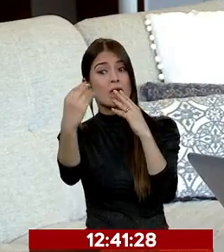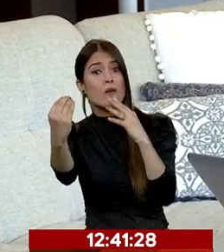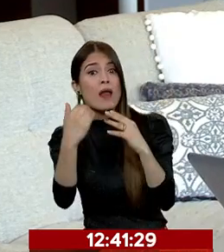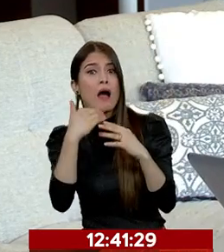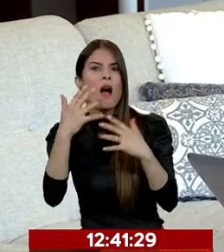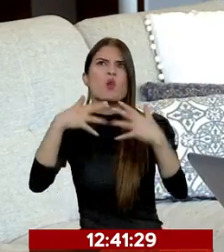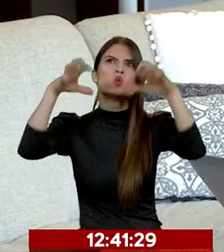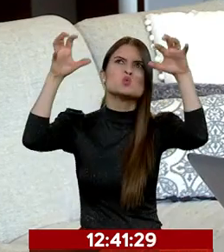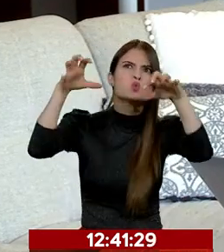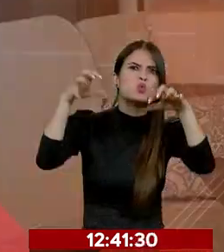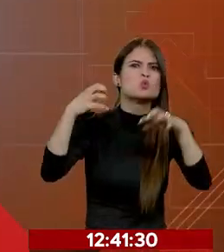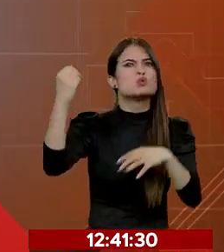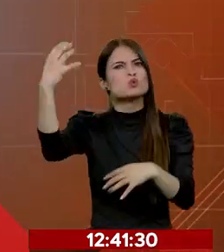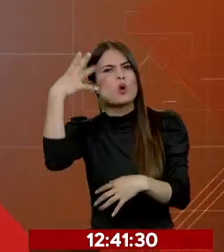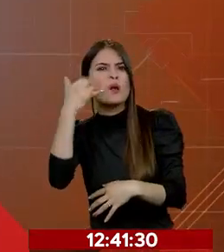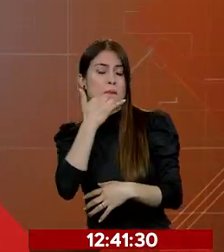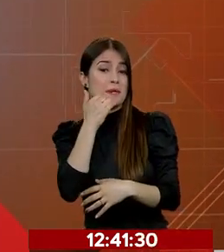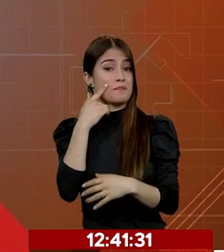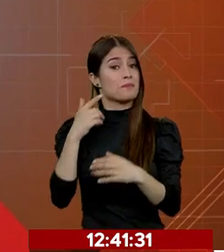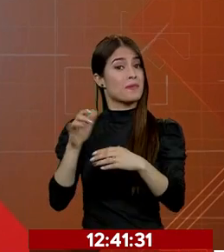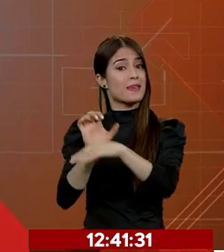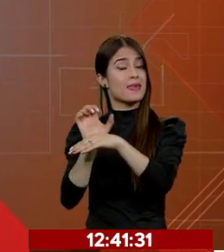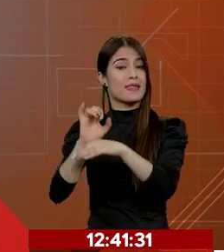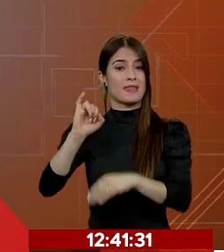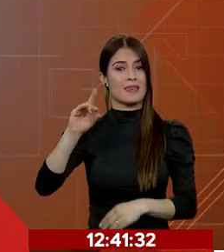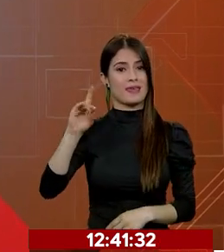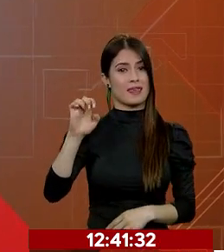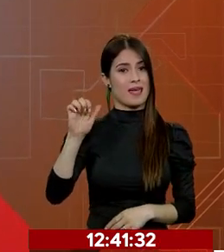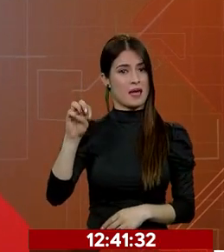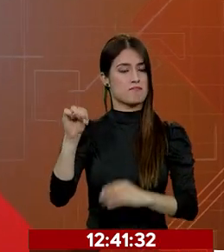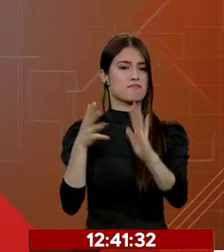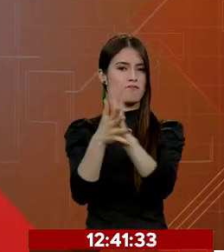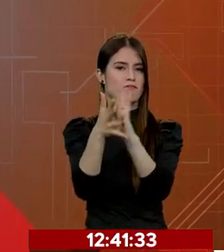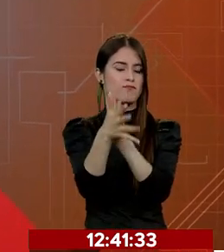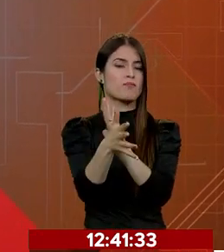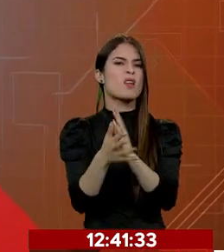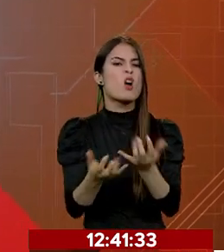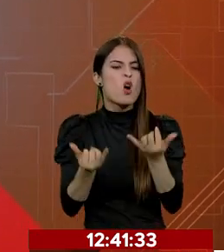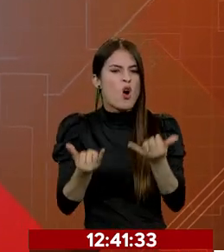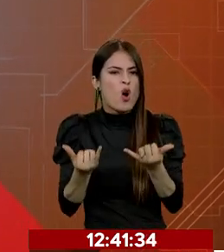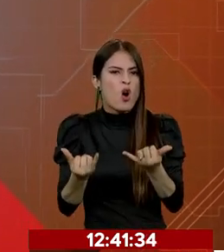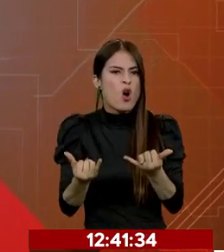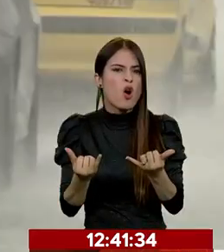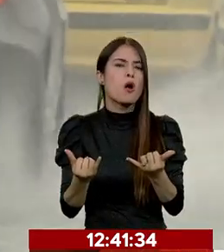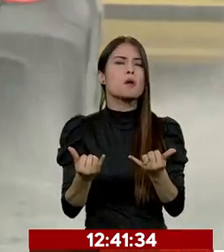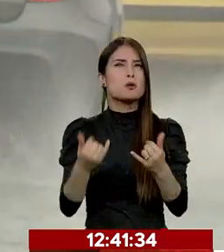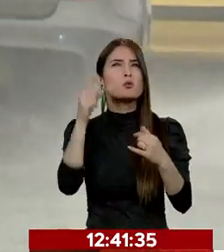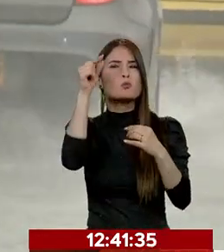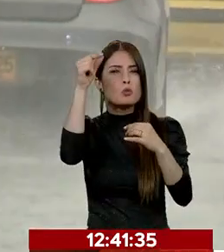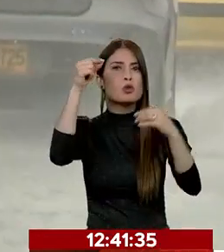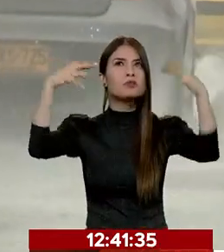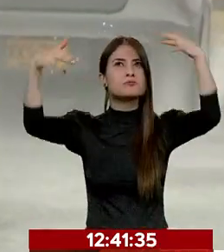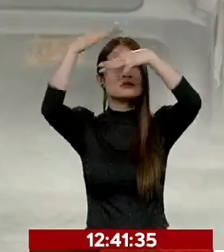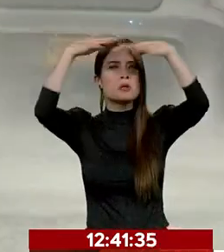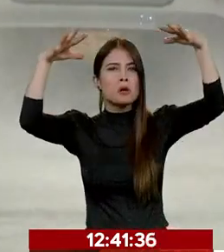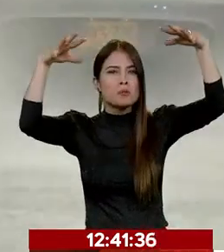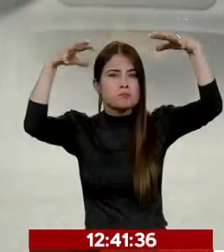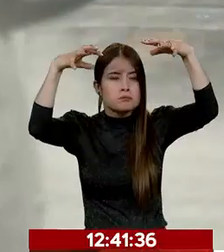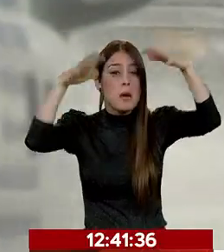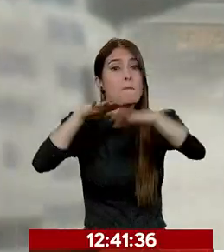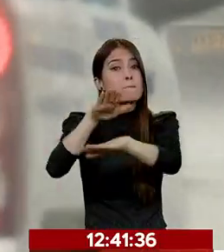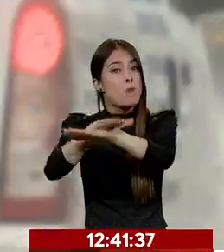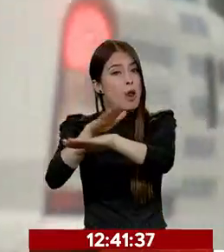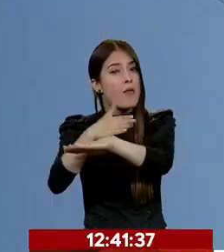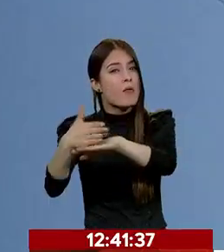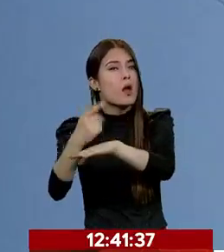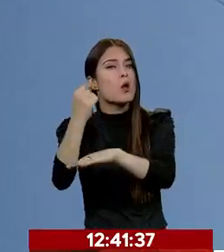IDEAM. El pronóstico para hoy en Bogotá es de cielo parcialmente nublado. En la tarde se estiman lluvias sectorizadas en el oriente y norte y